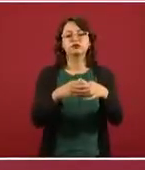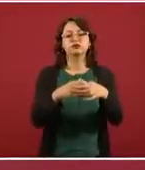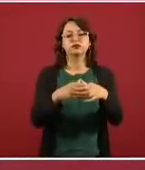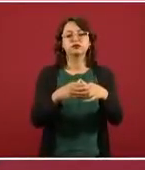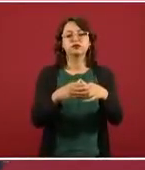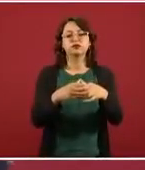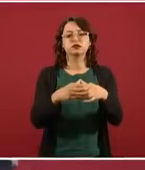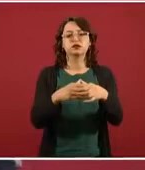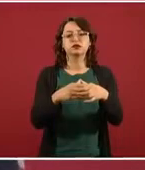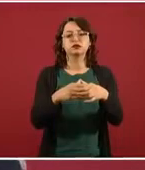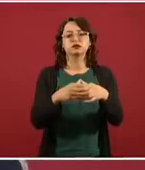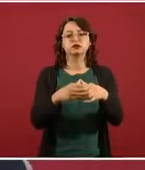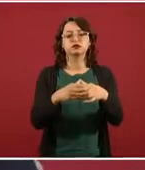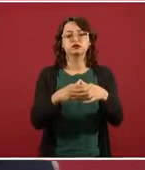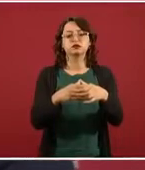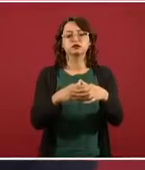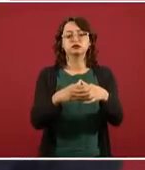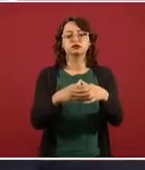lo que llaman